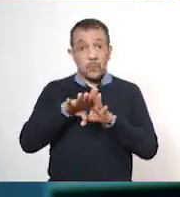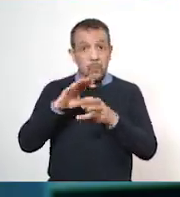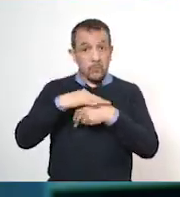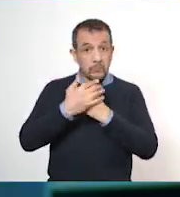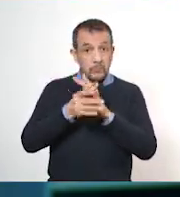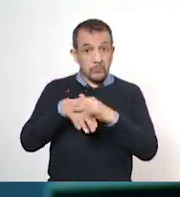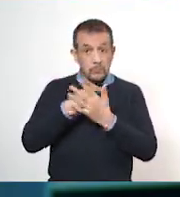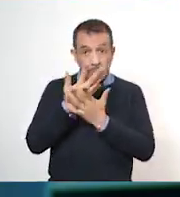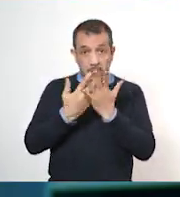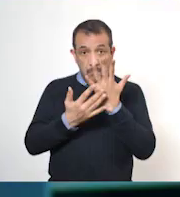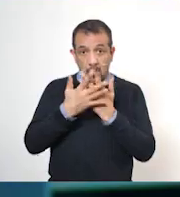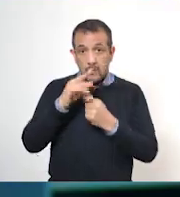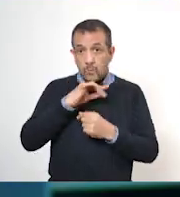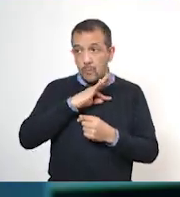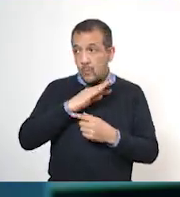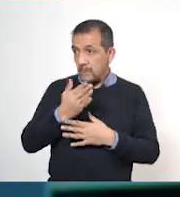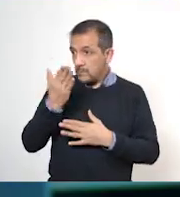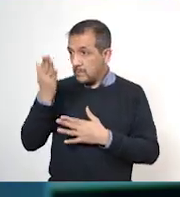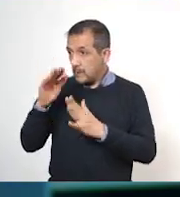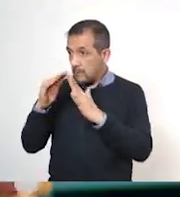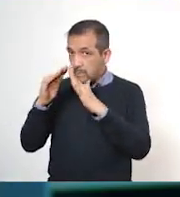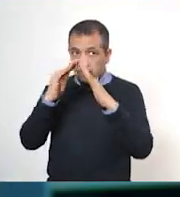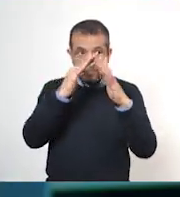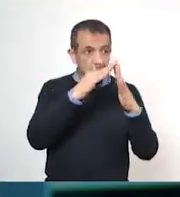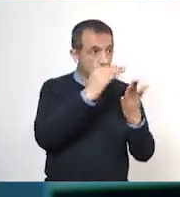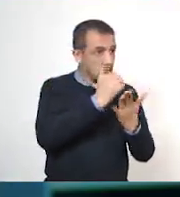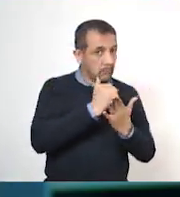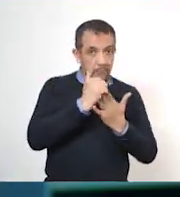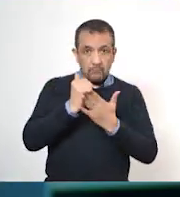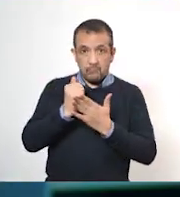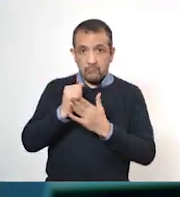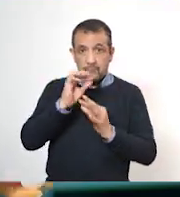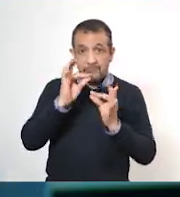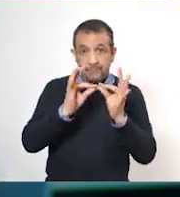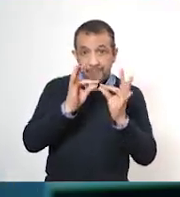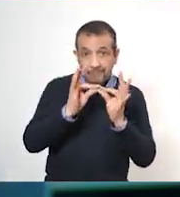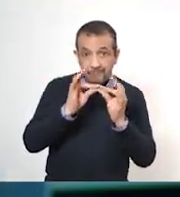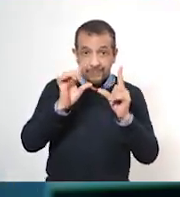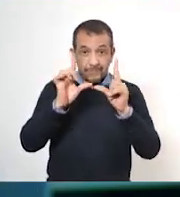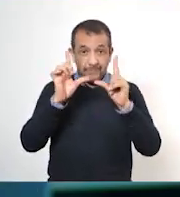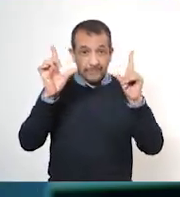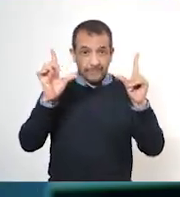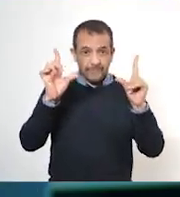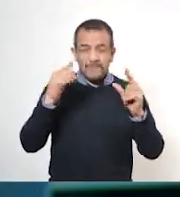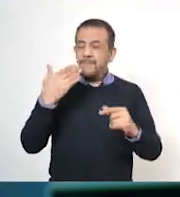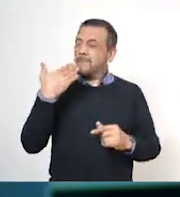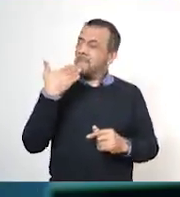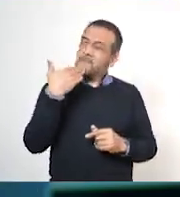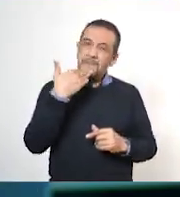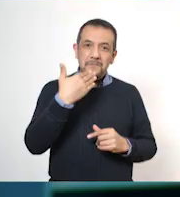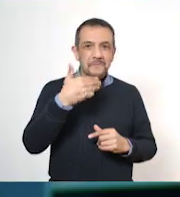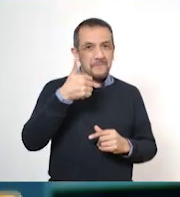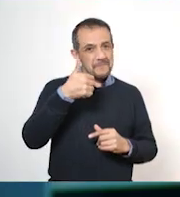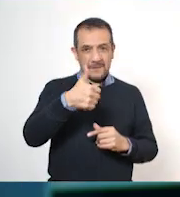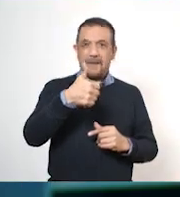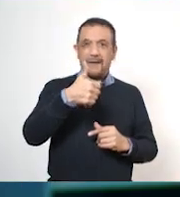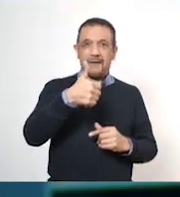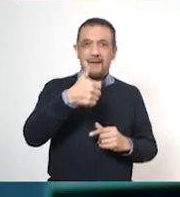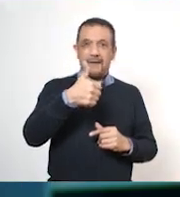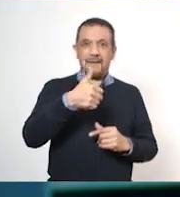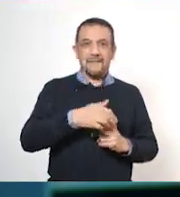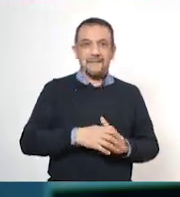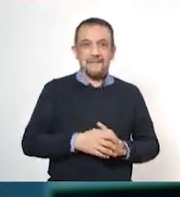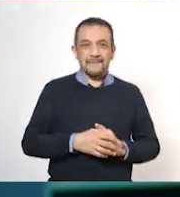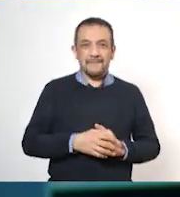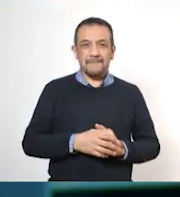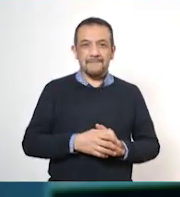sabes cómo hacerlo, pide ayuda en casa. ¿Lista? ¿Listo?